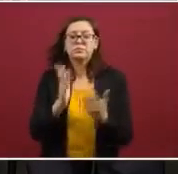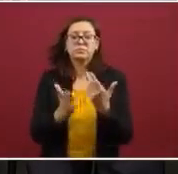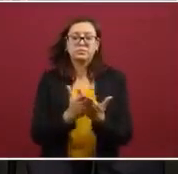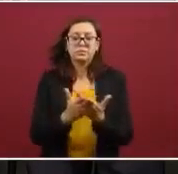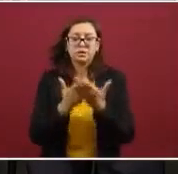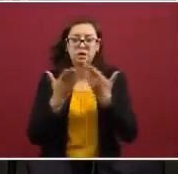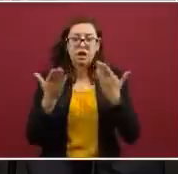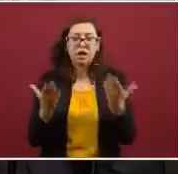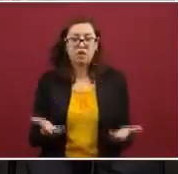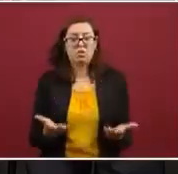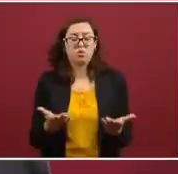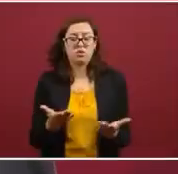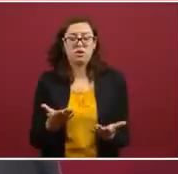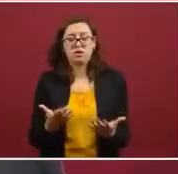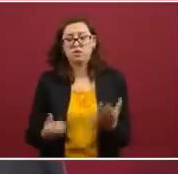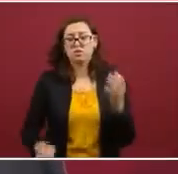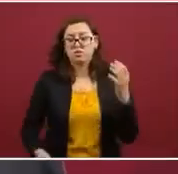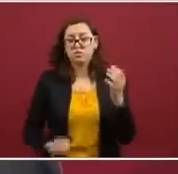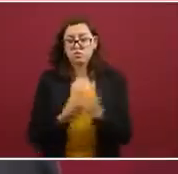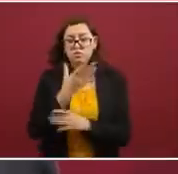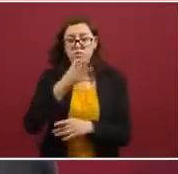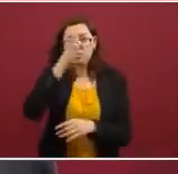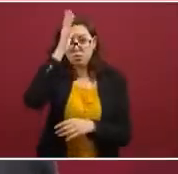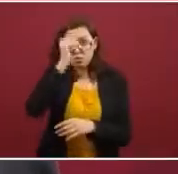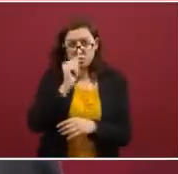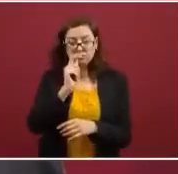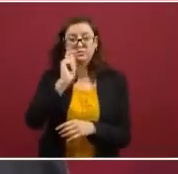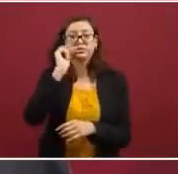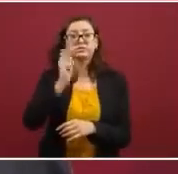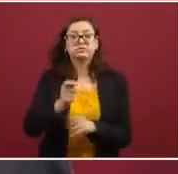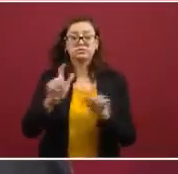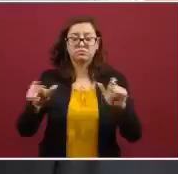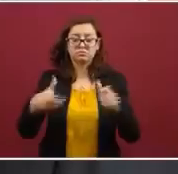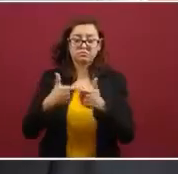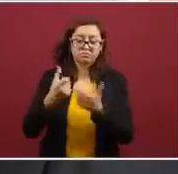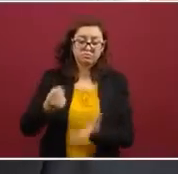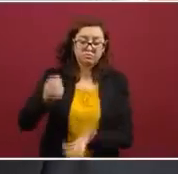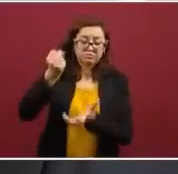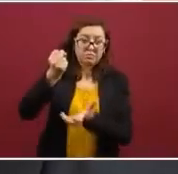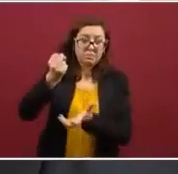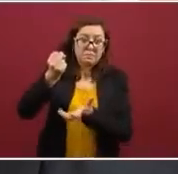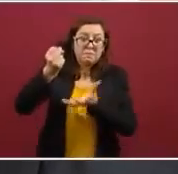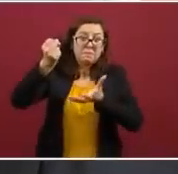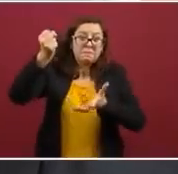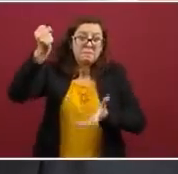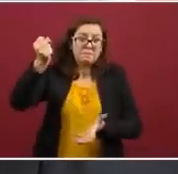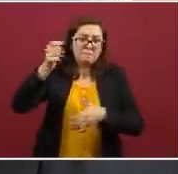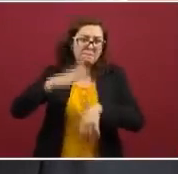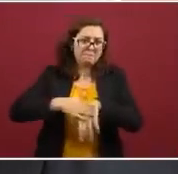este fondo se amplía, estaba